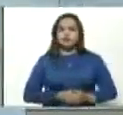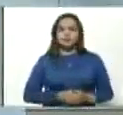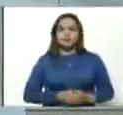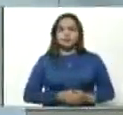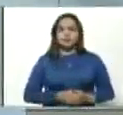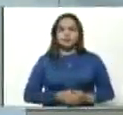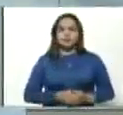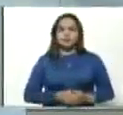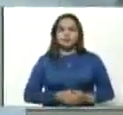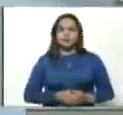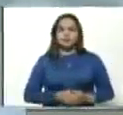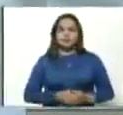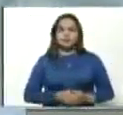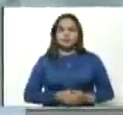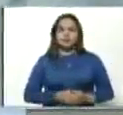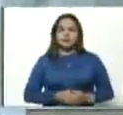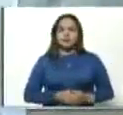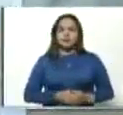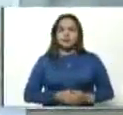¿Adelante? Sí.